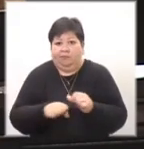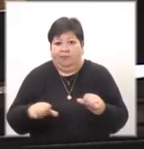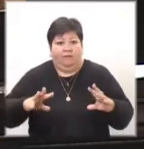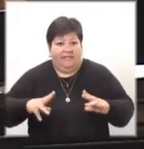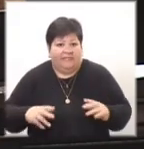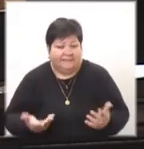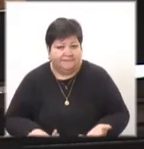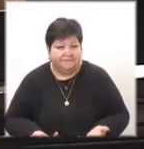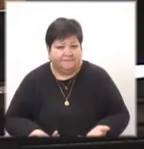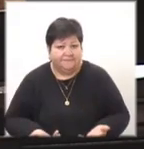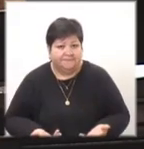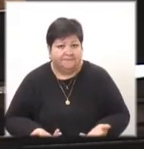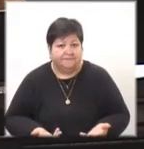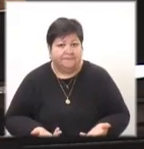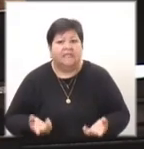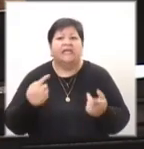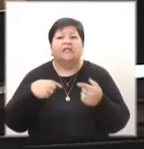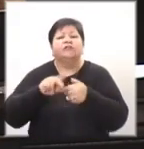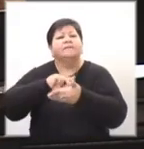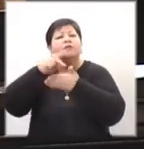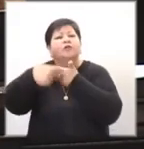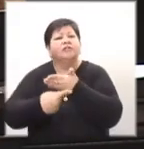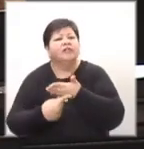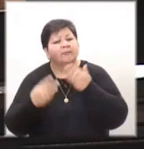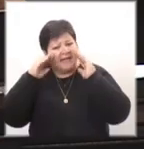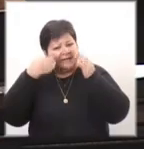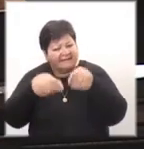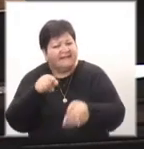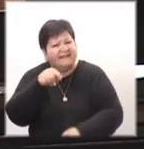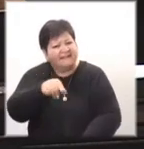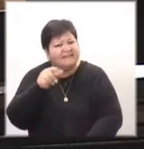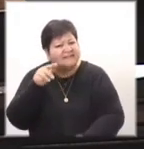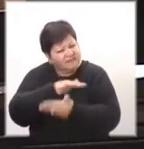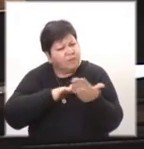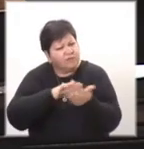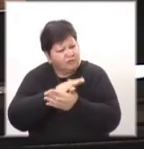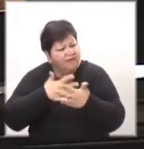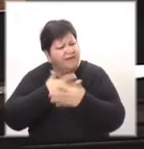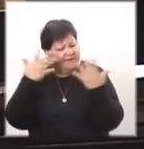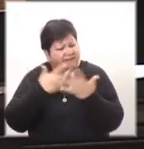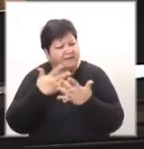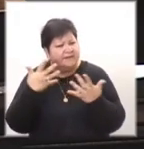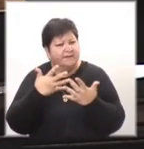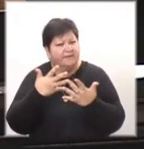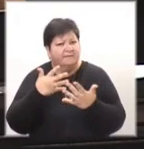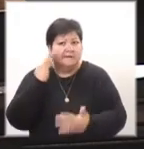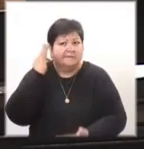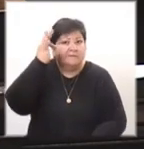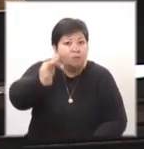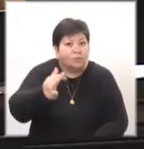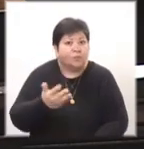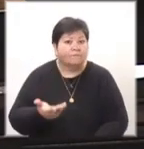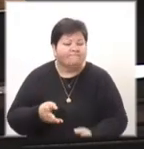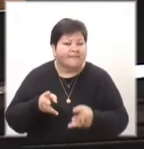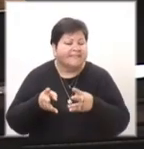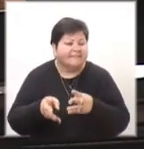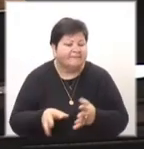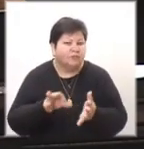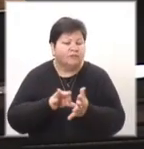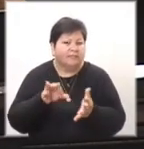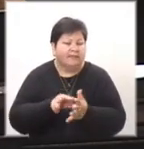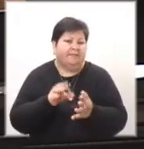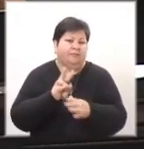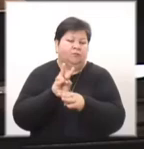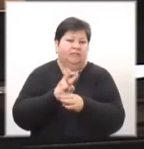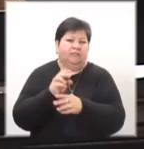jubilación. ¿Y qué hace el proyecto para atender este grave problema que a futuro enfrentará nuestro sistema de seguridad